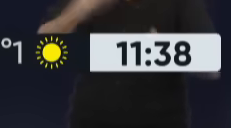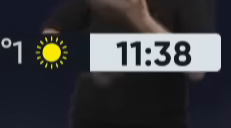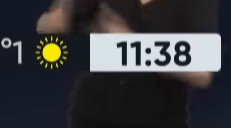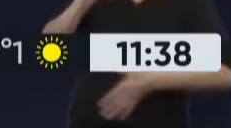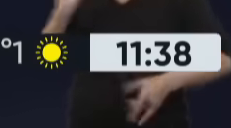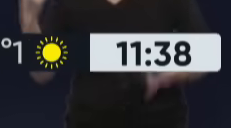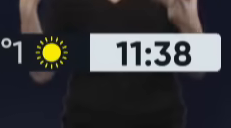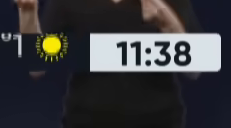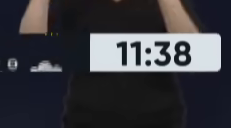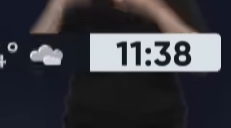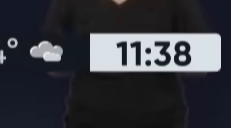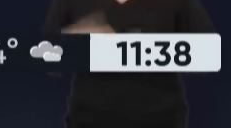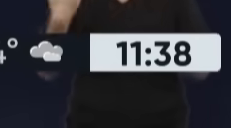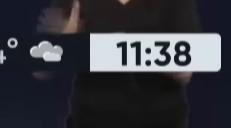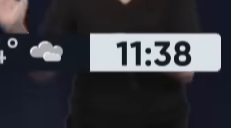es